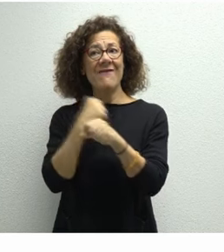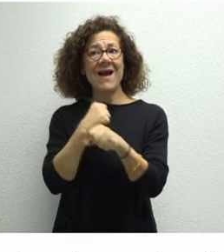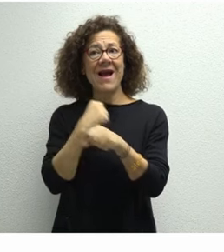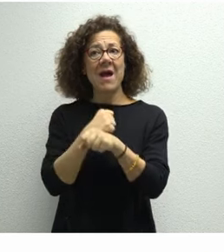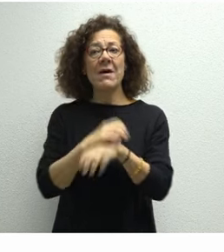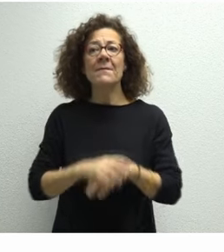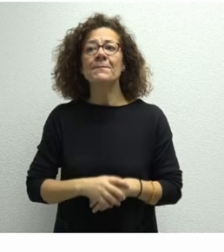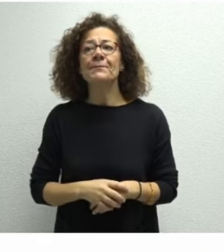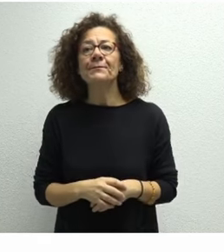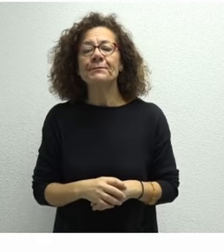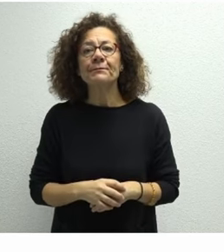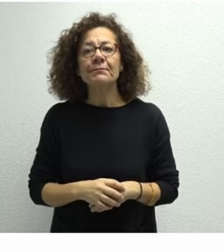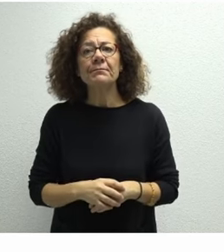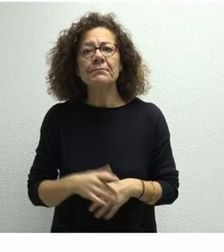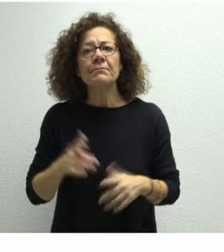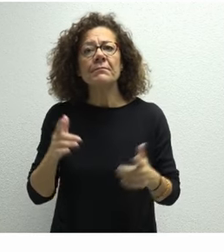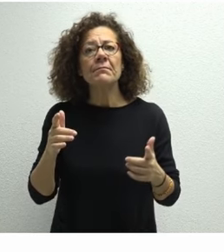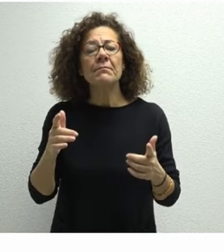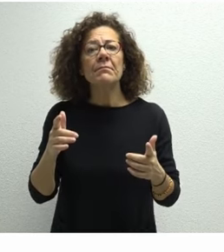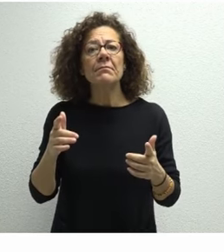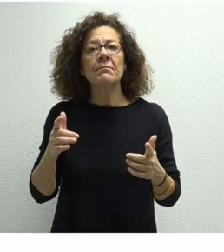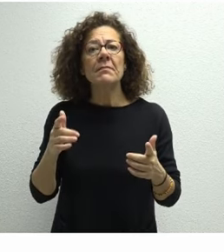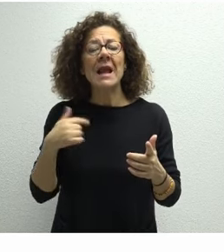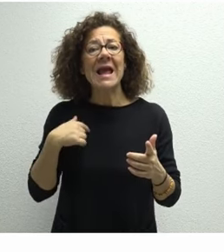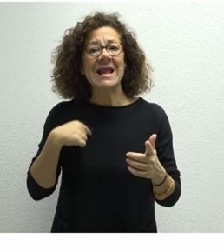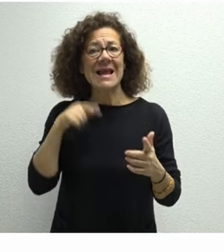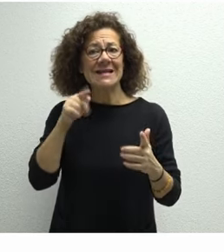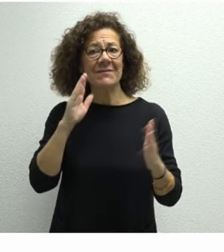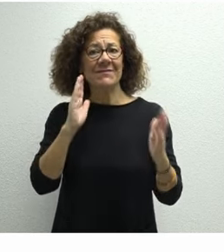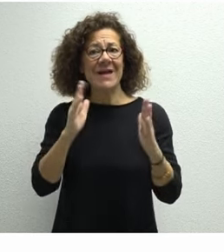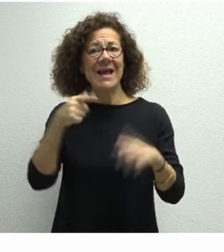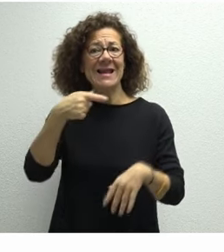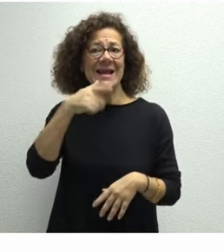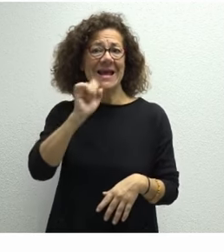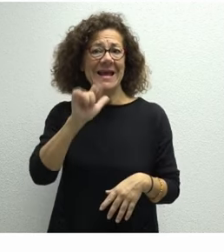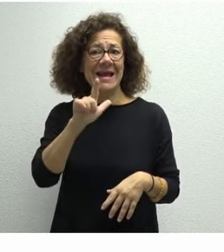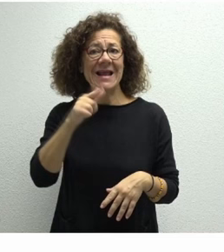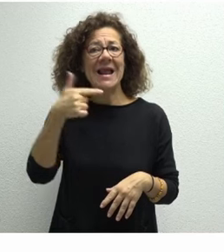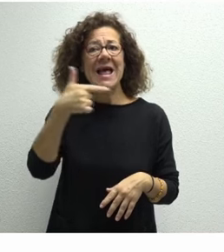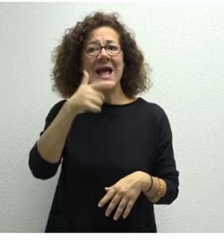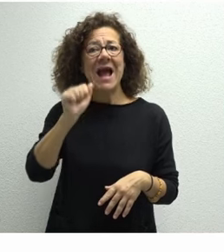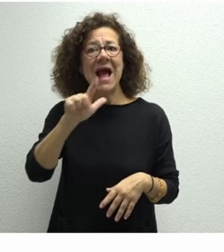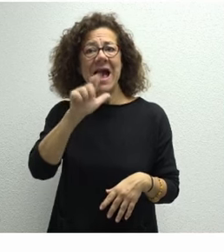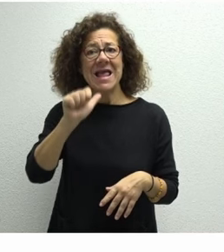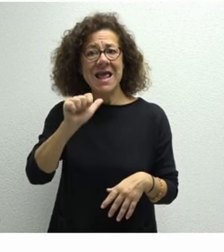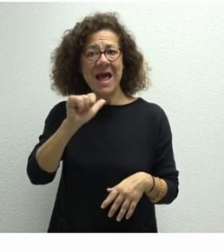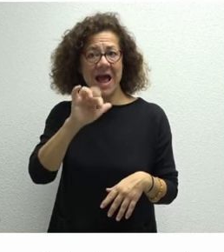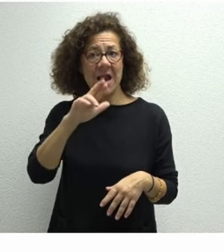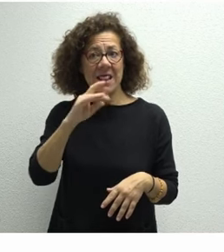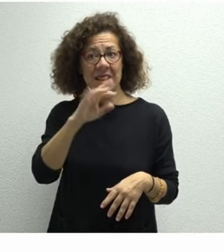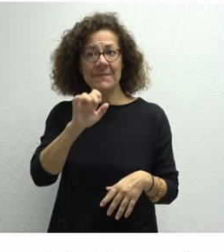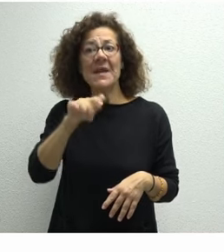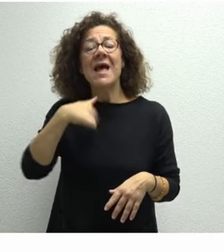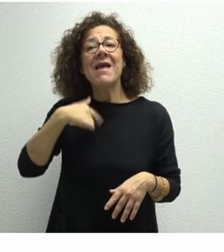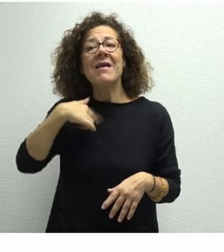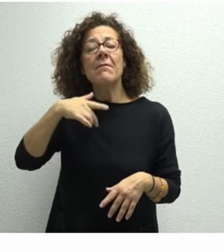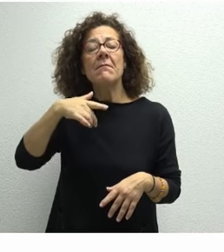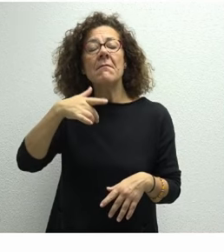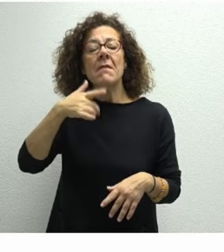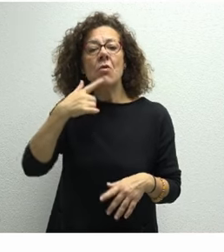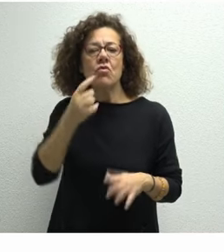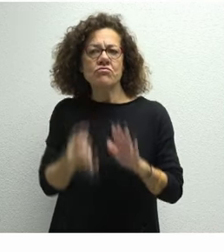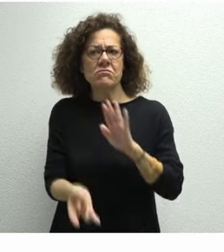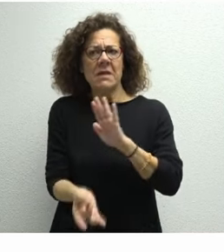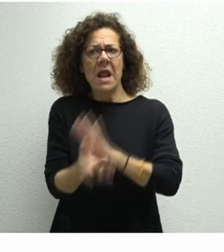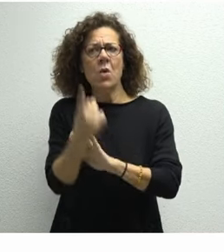gayarre pues aquel posicionamiento que en el 2007 la junta directiva de feaps asumió junto a un librito